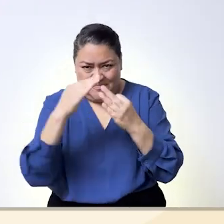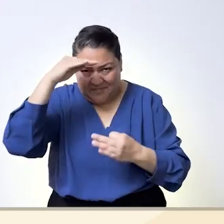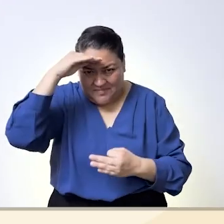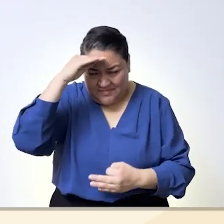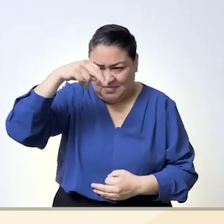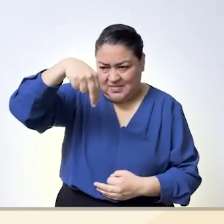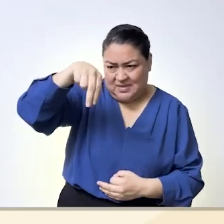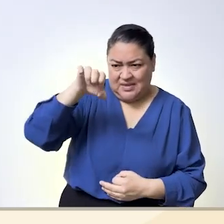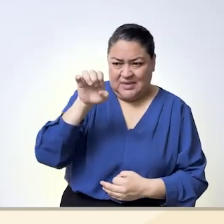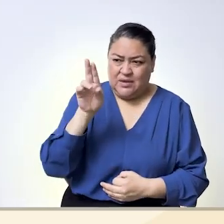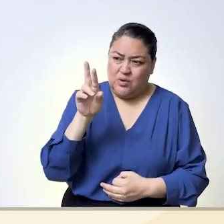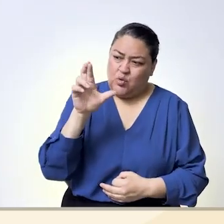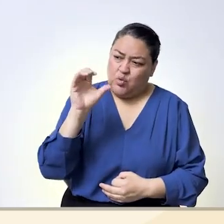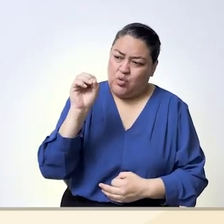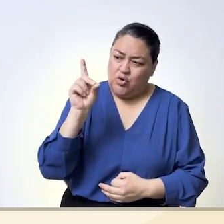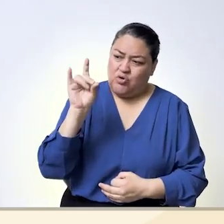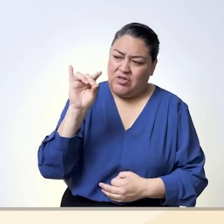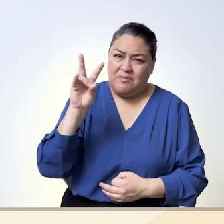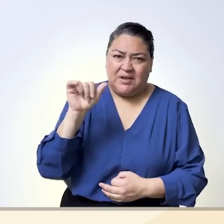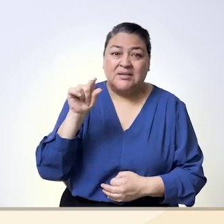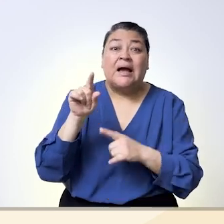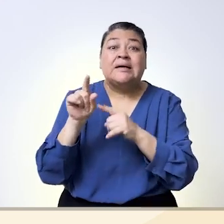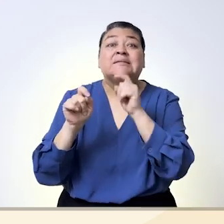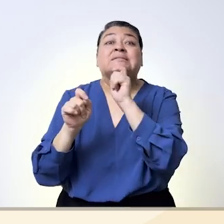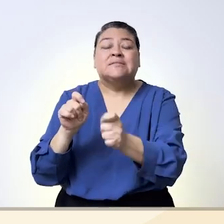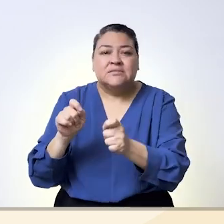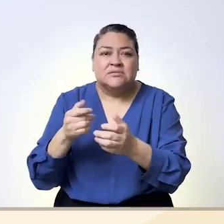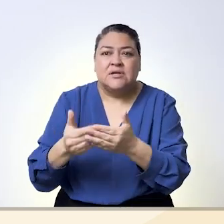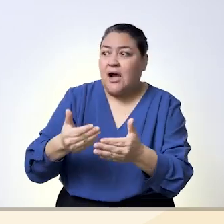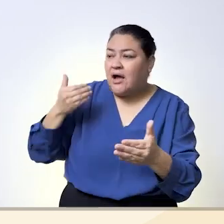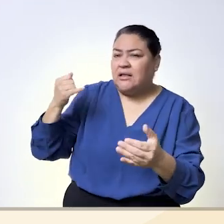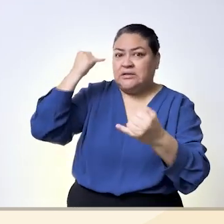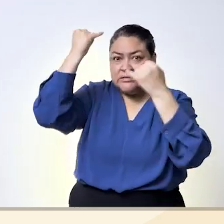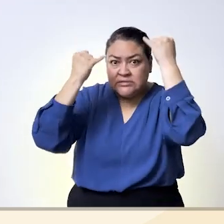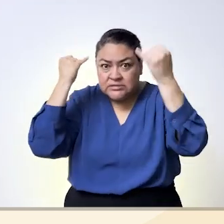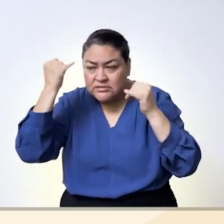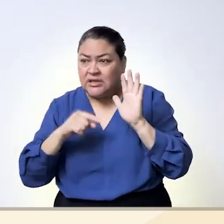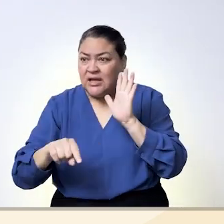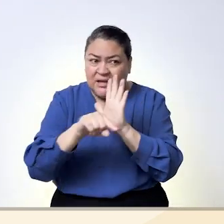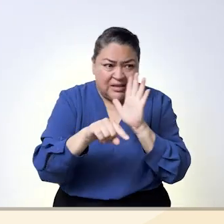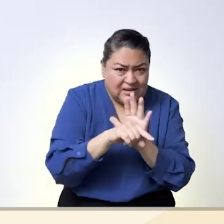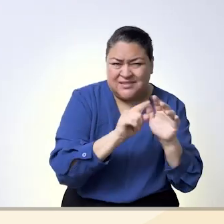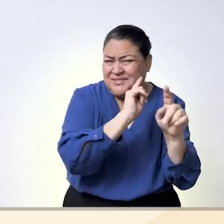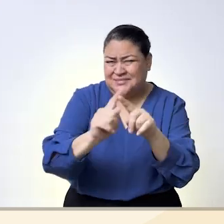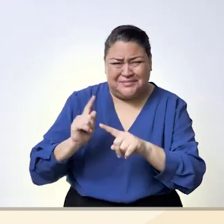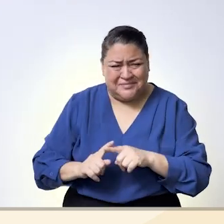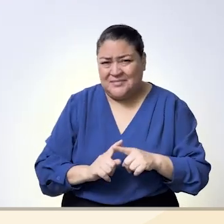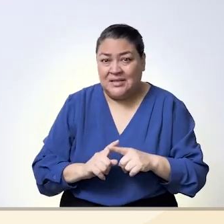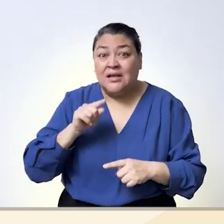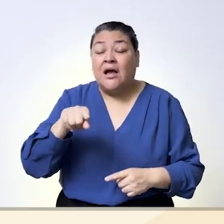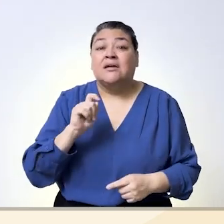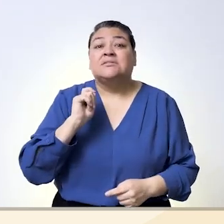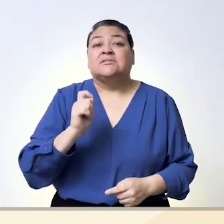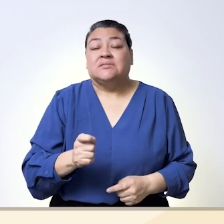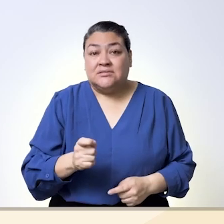un poco en donde nos detenemos de todas las preconcepciones, los prejuicios, todo este bagaje que igual es muy válido